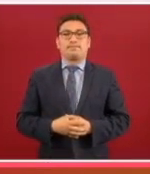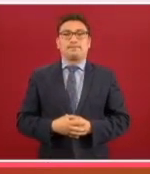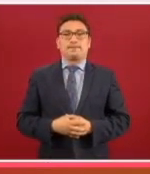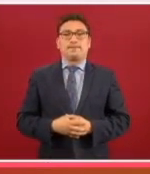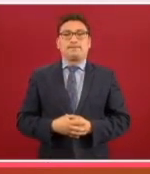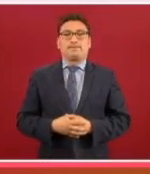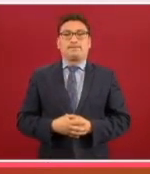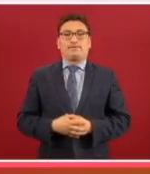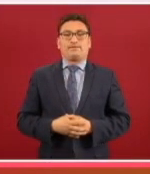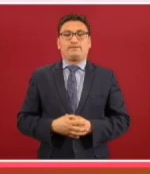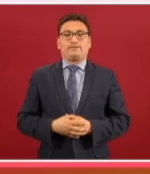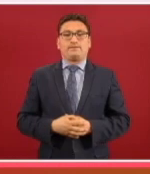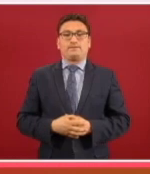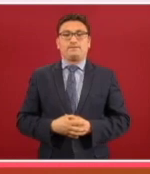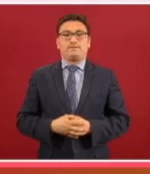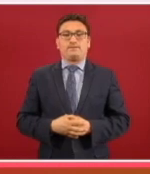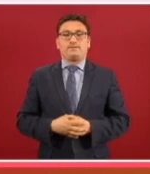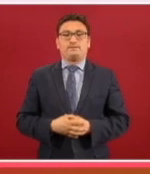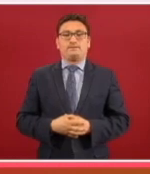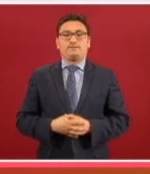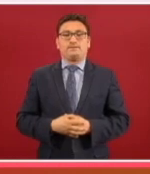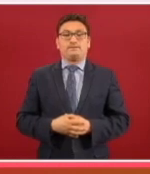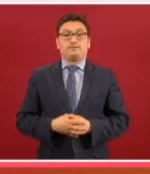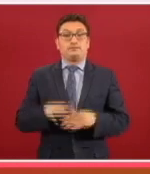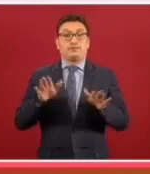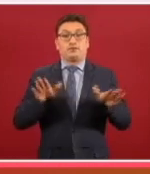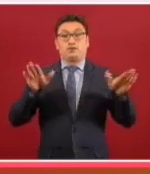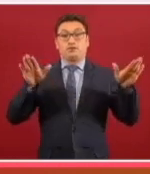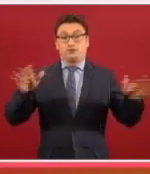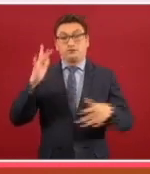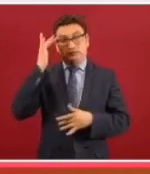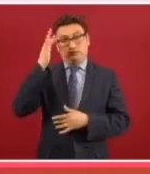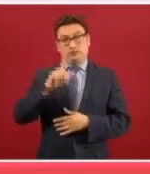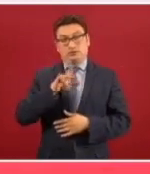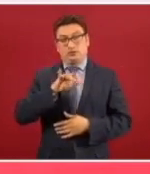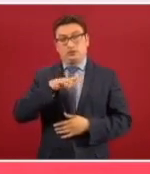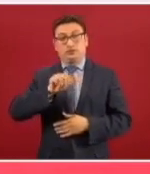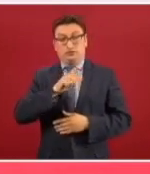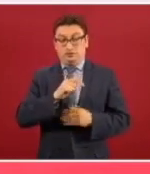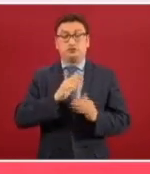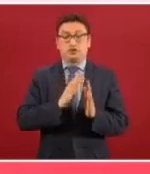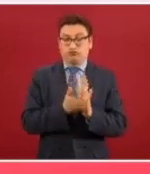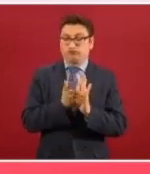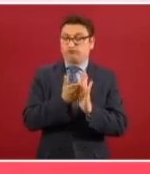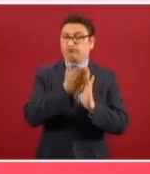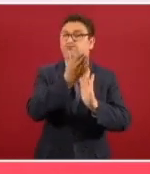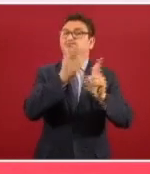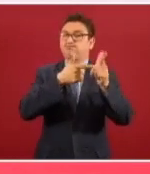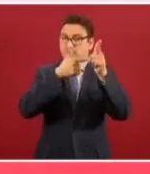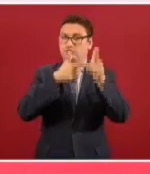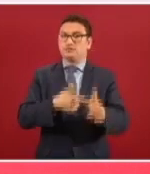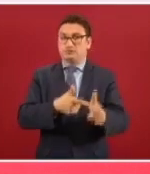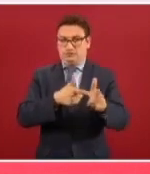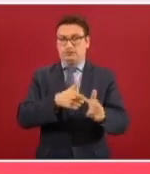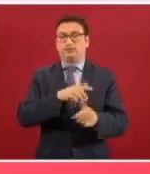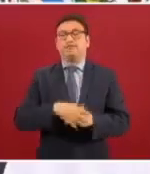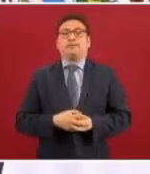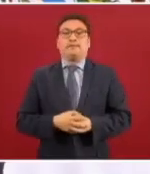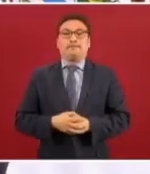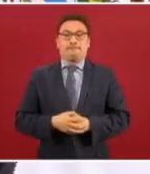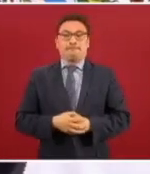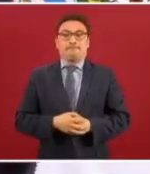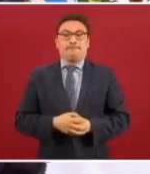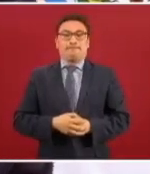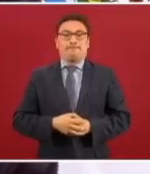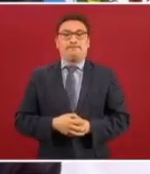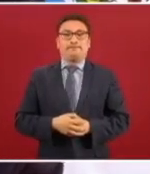la construcción del aeropuerto de Santa Lucía, Felipe Ángeles, la